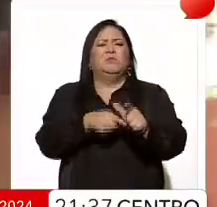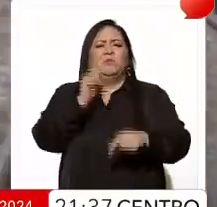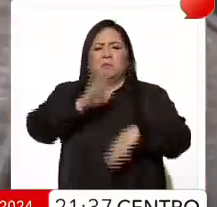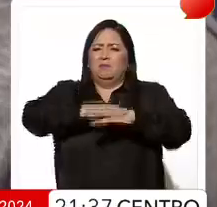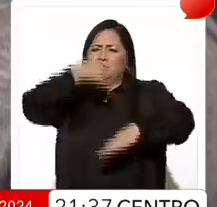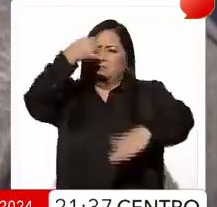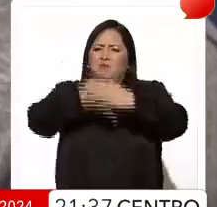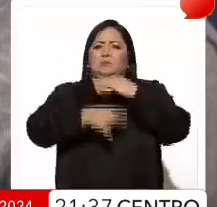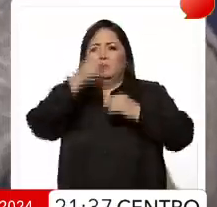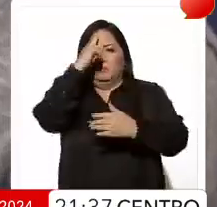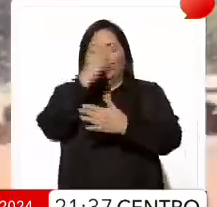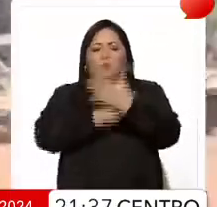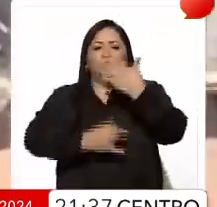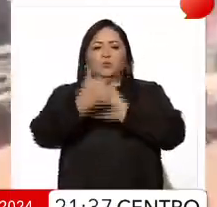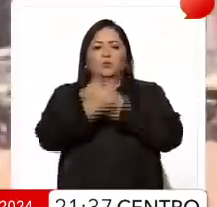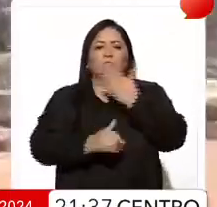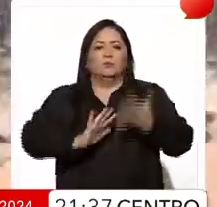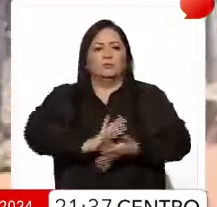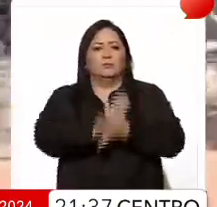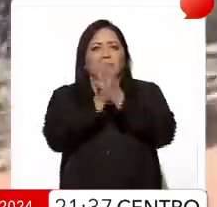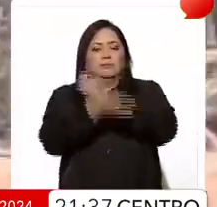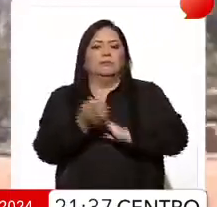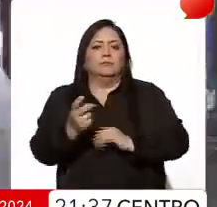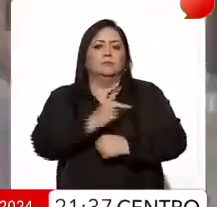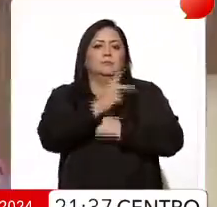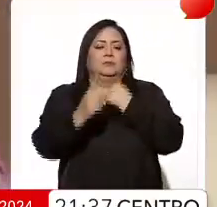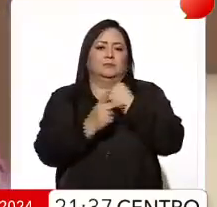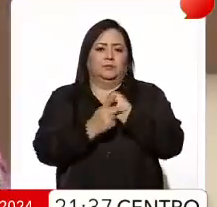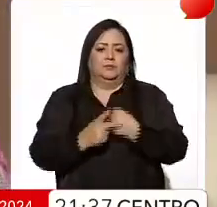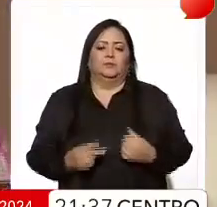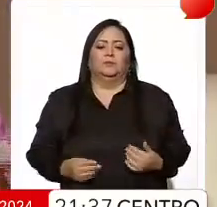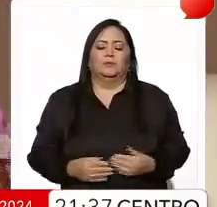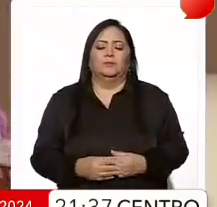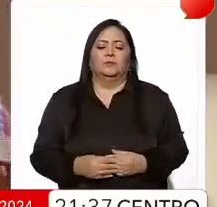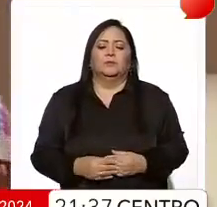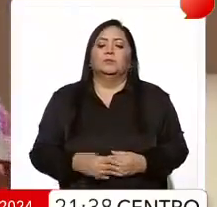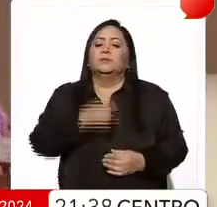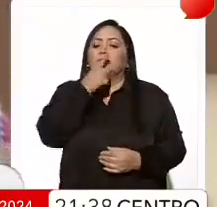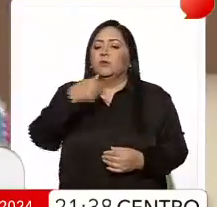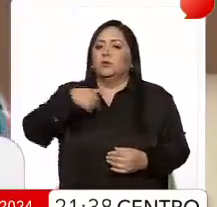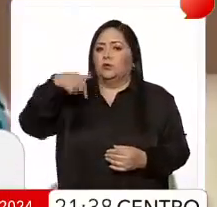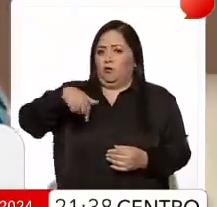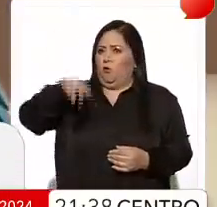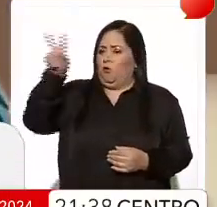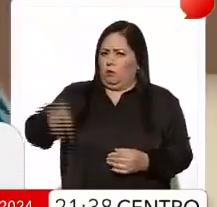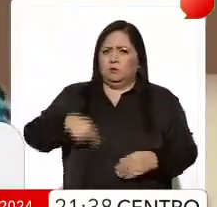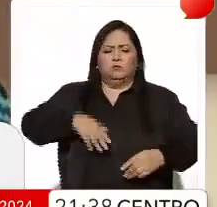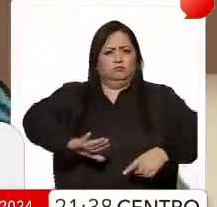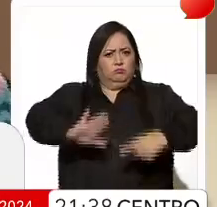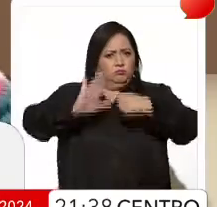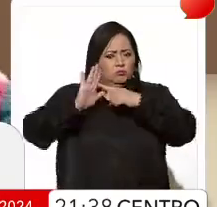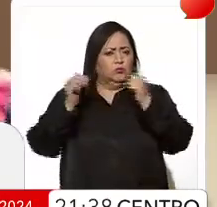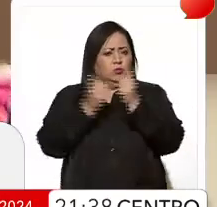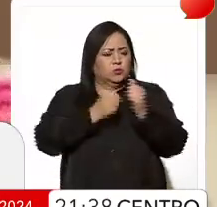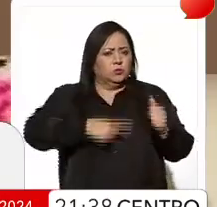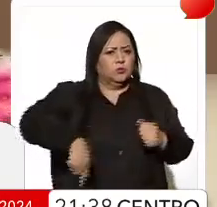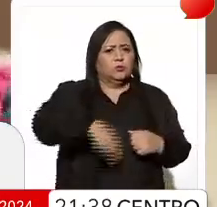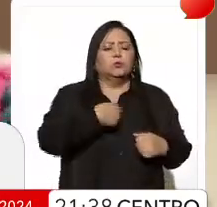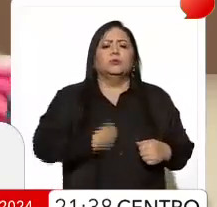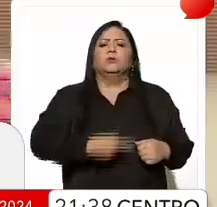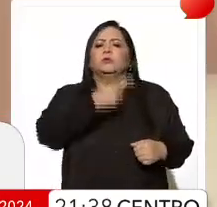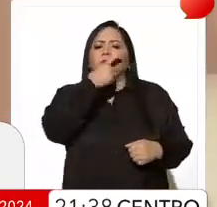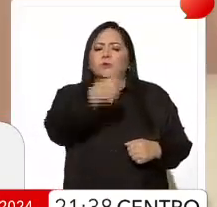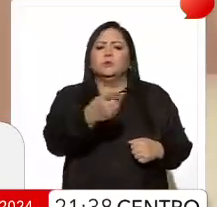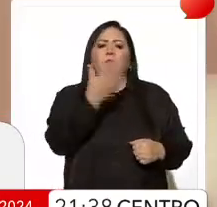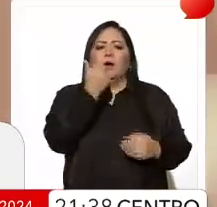profundizando el proyecto de transformación del país y Hoy vengo a comprometerme con ustedes a decirles que